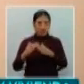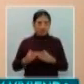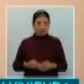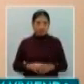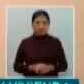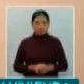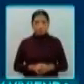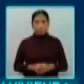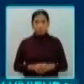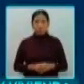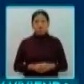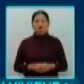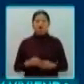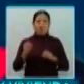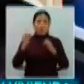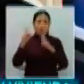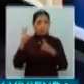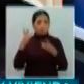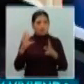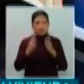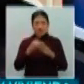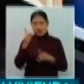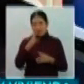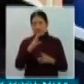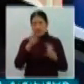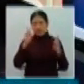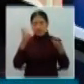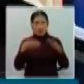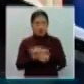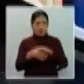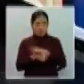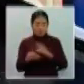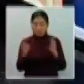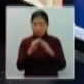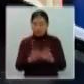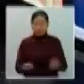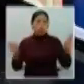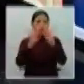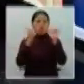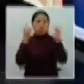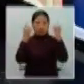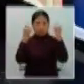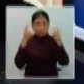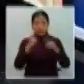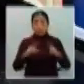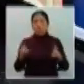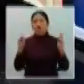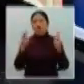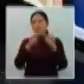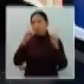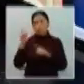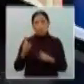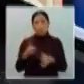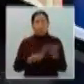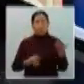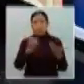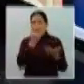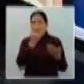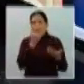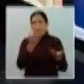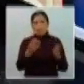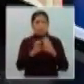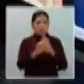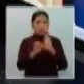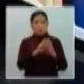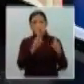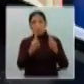Bien, Marta, usted iba hablando sobre estos temas de accesibilidad que son tan importantes, ¿no? Pero ¿qué pasa con la población, por